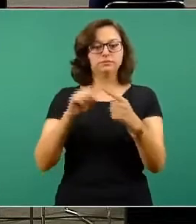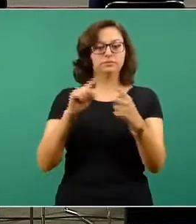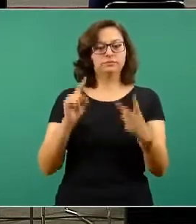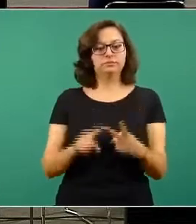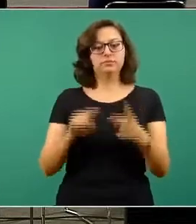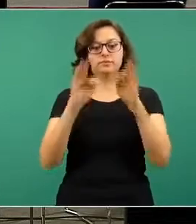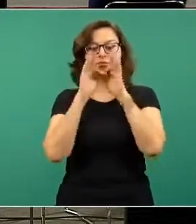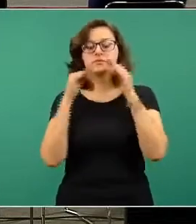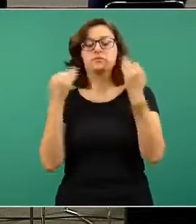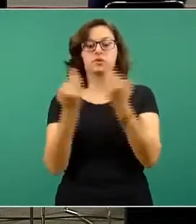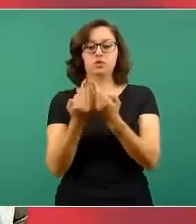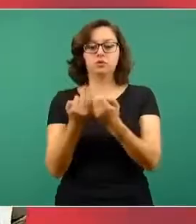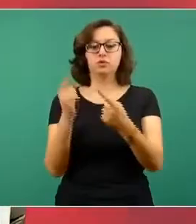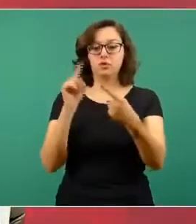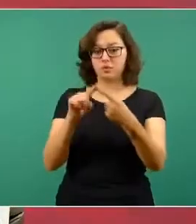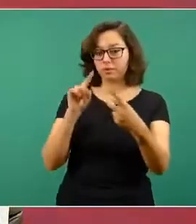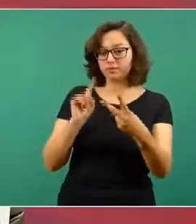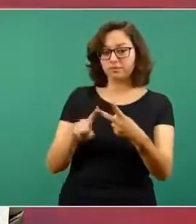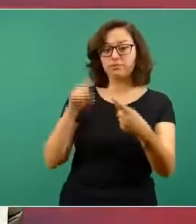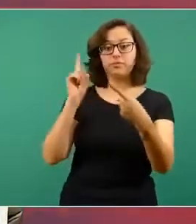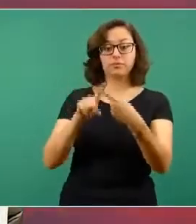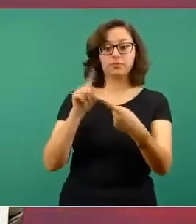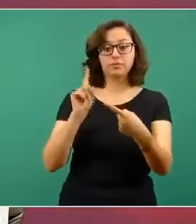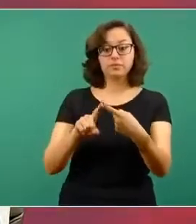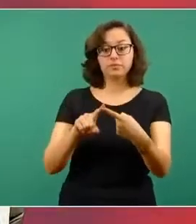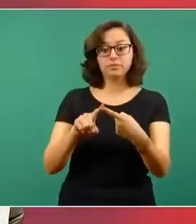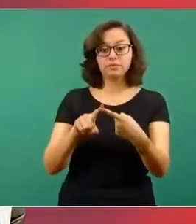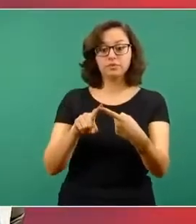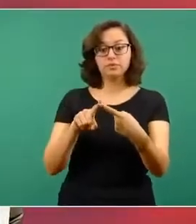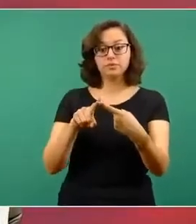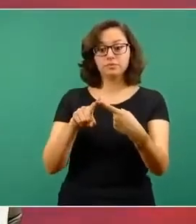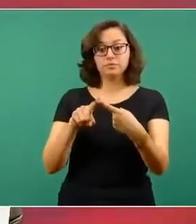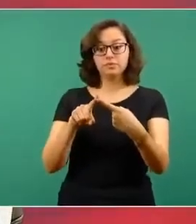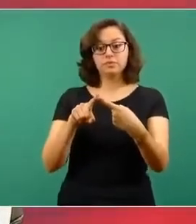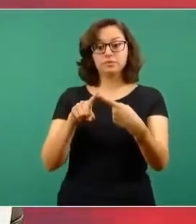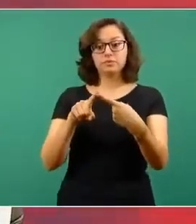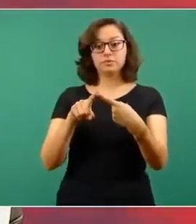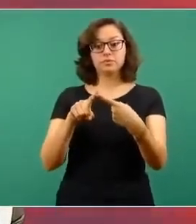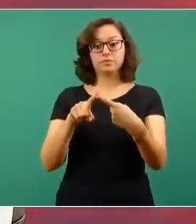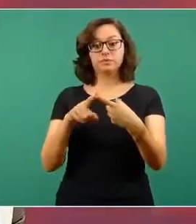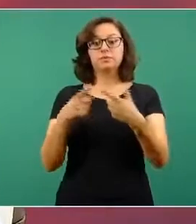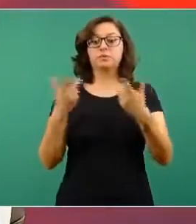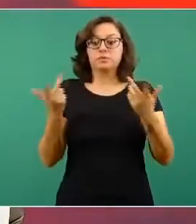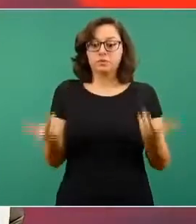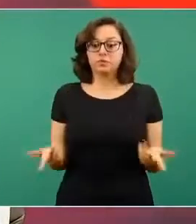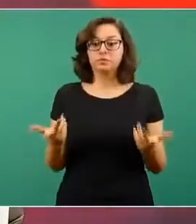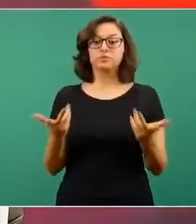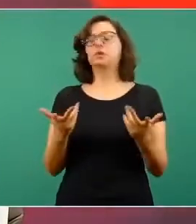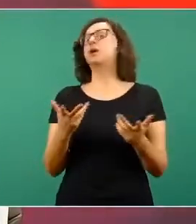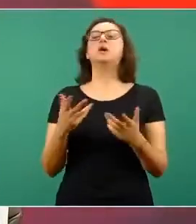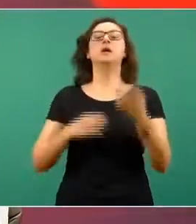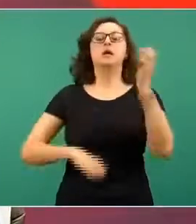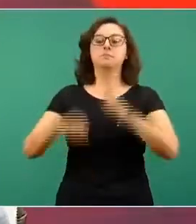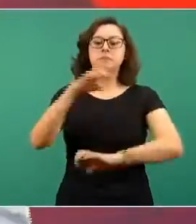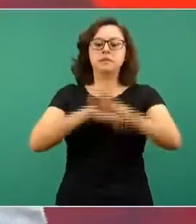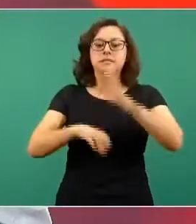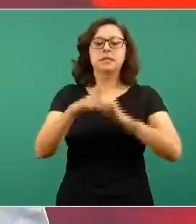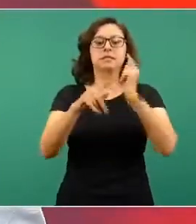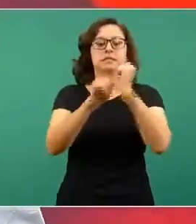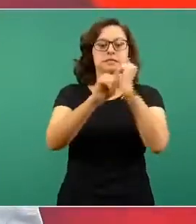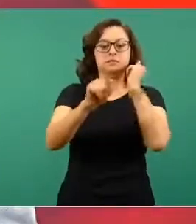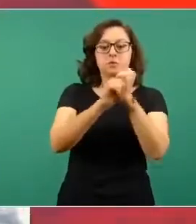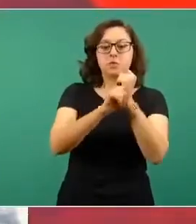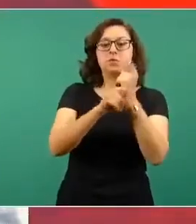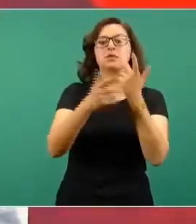componentes. Las empresas que obviamente ofrecen los servicios de transportación, pero también